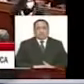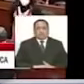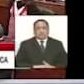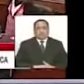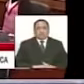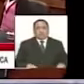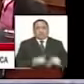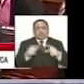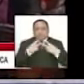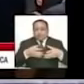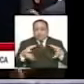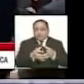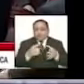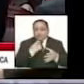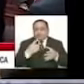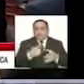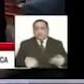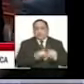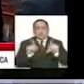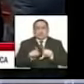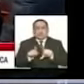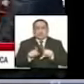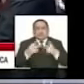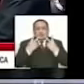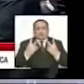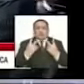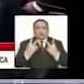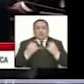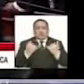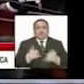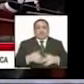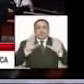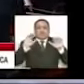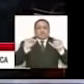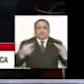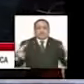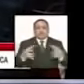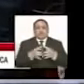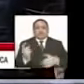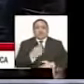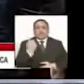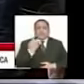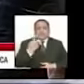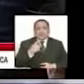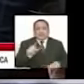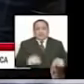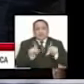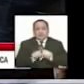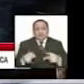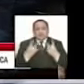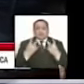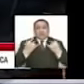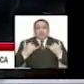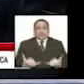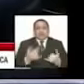ciertamente un amasijo de una serie de ideas muy bonitas. Y llamó la atención, sí, que diga que él pretendía plantearle al país lo que debería